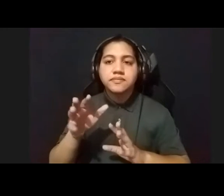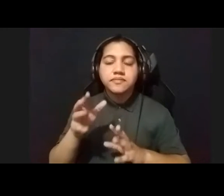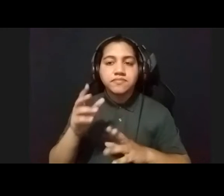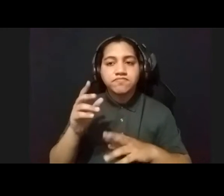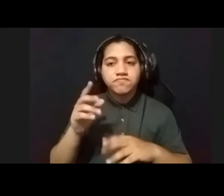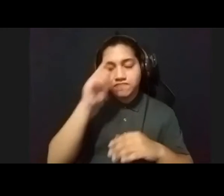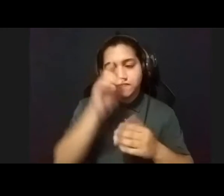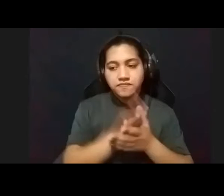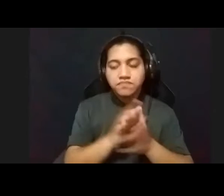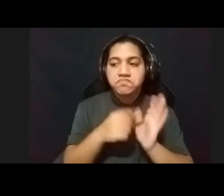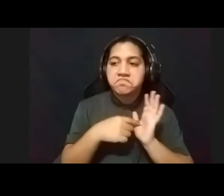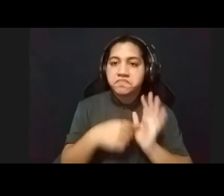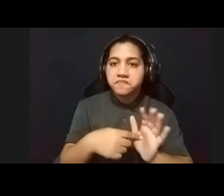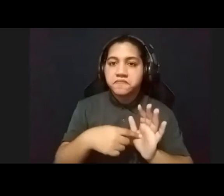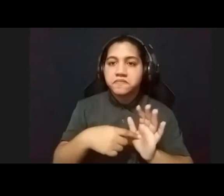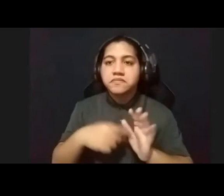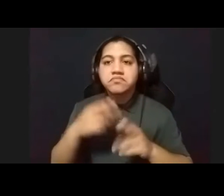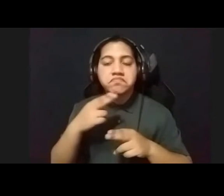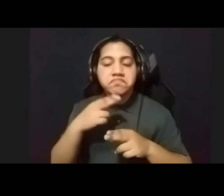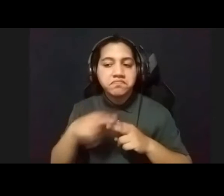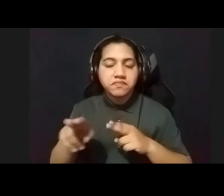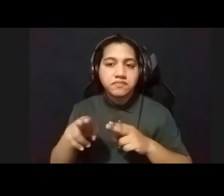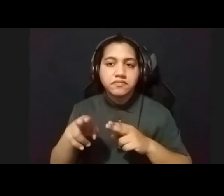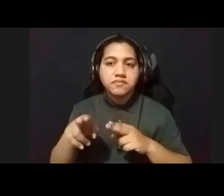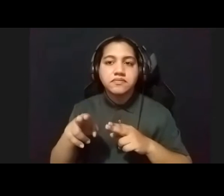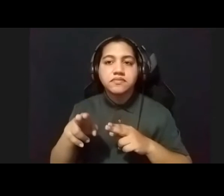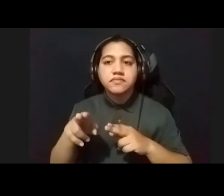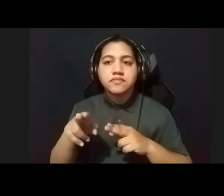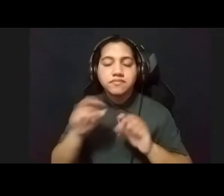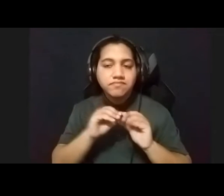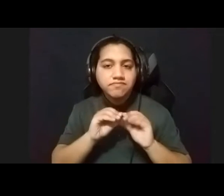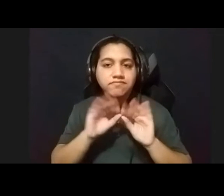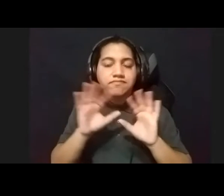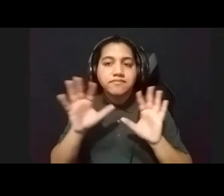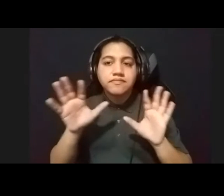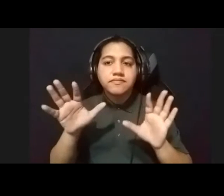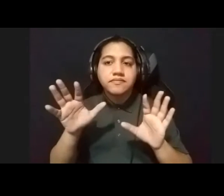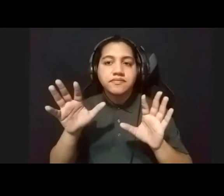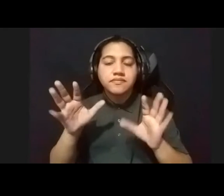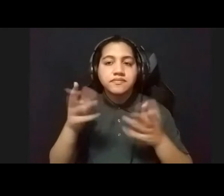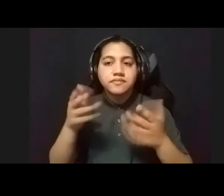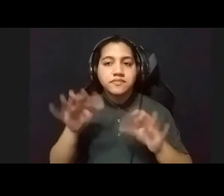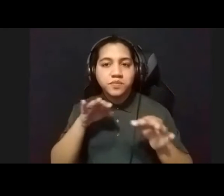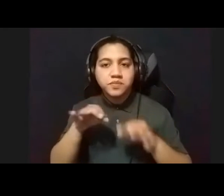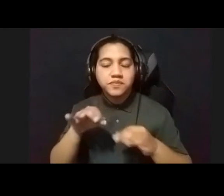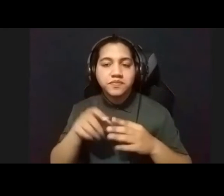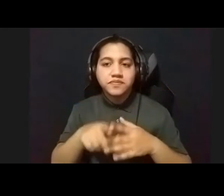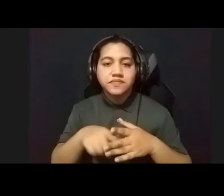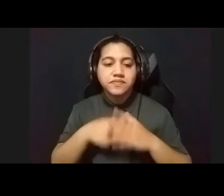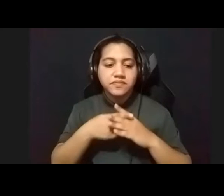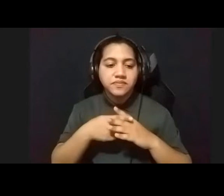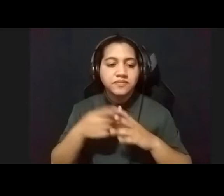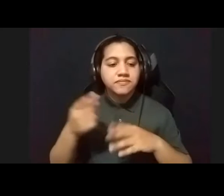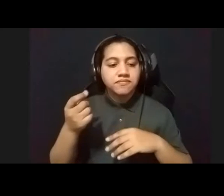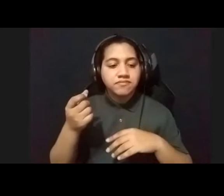presenté una exposición bastante sencilla y bastante clara. Como ya expliqué al principio, entiendo